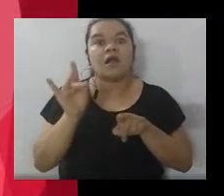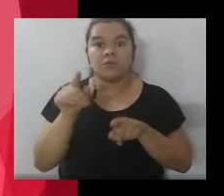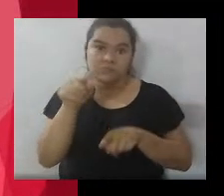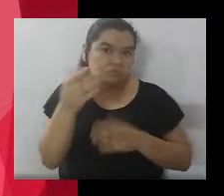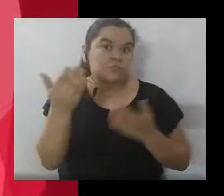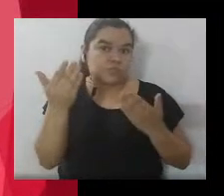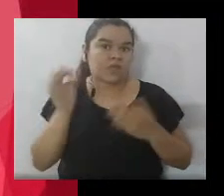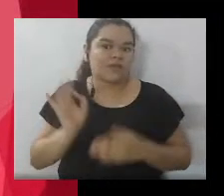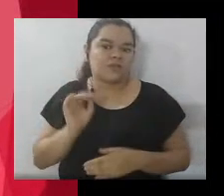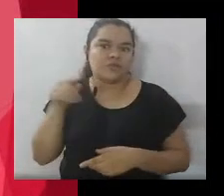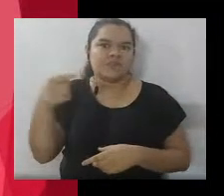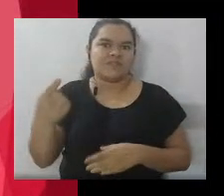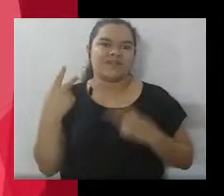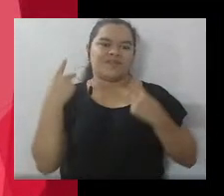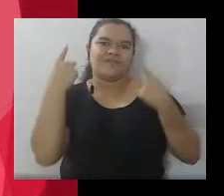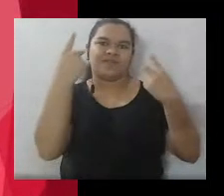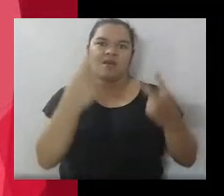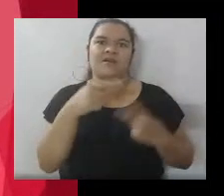participar del evento.